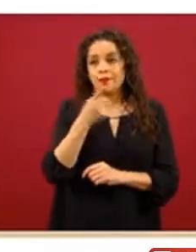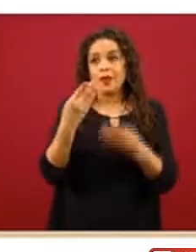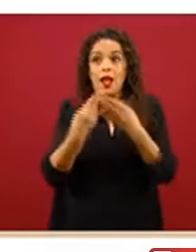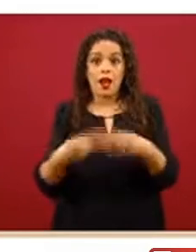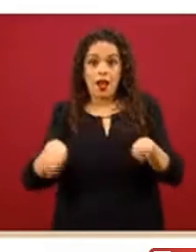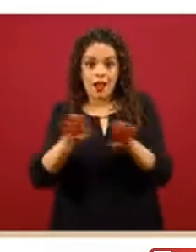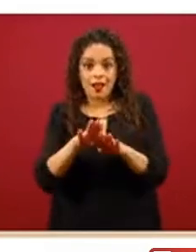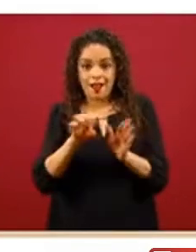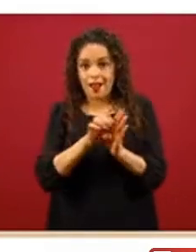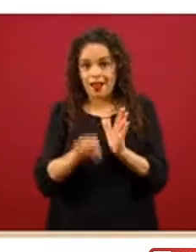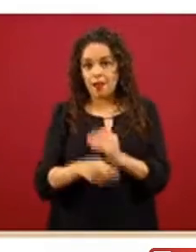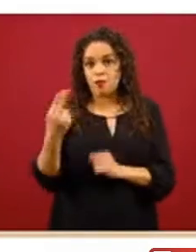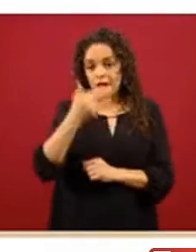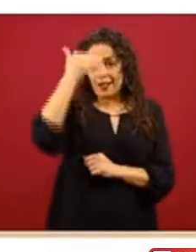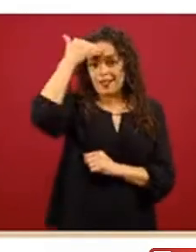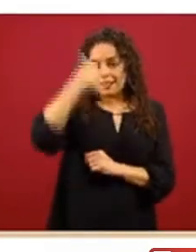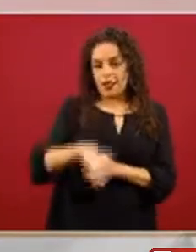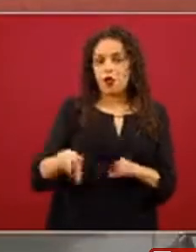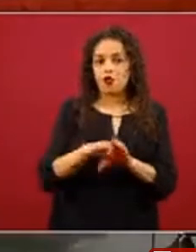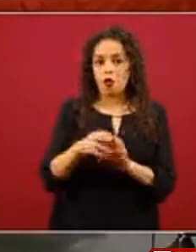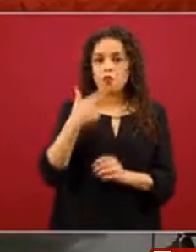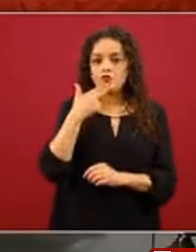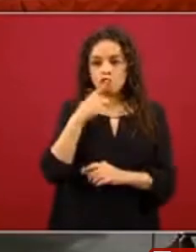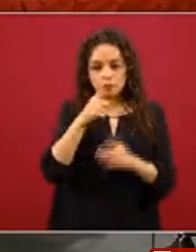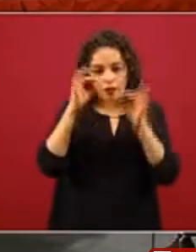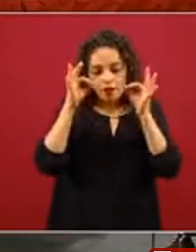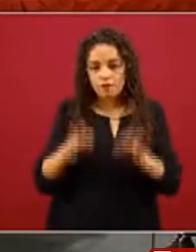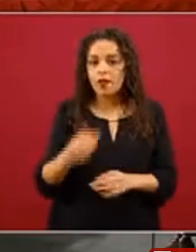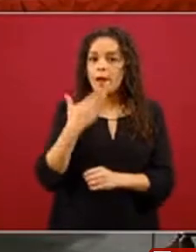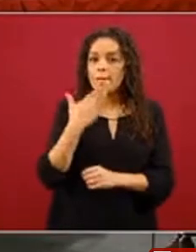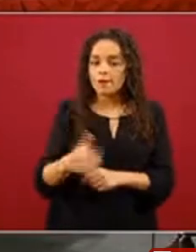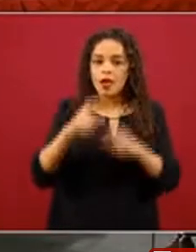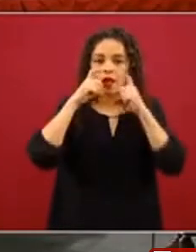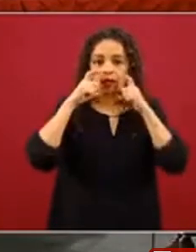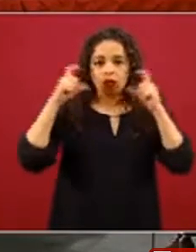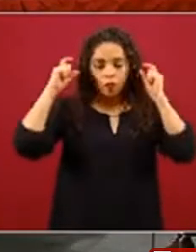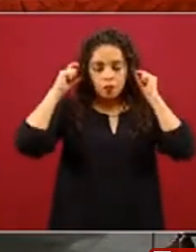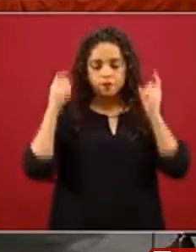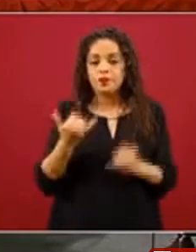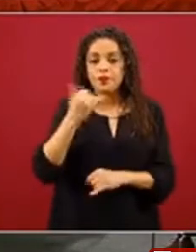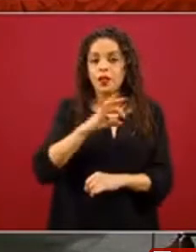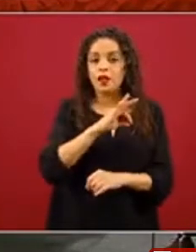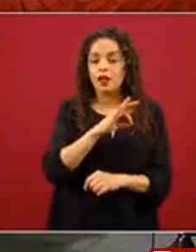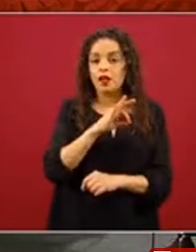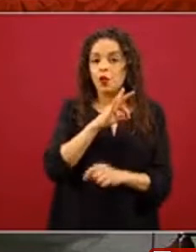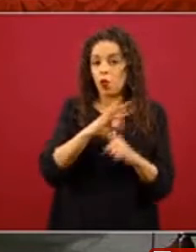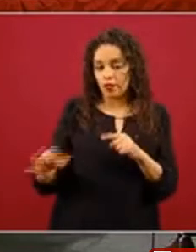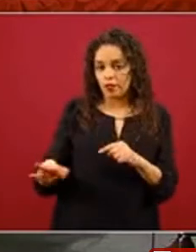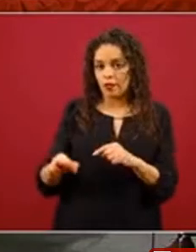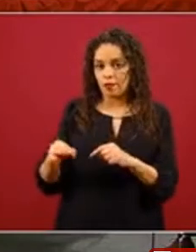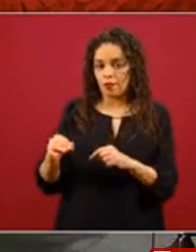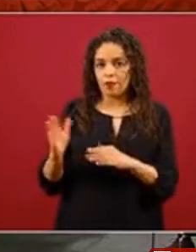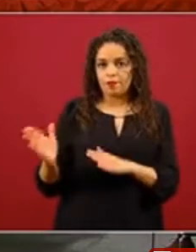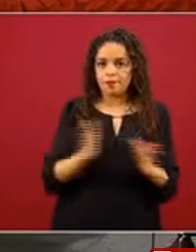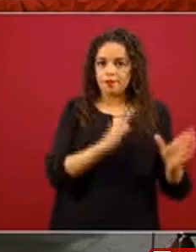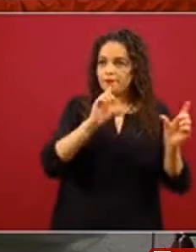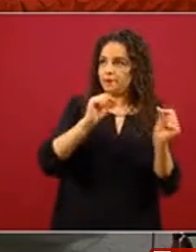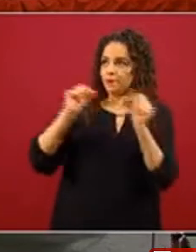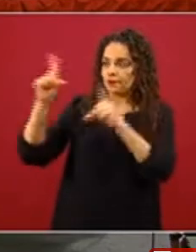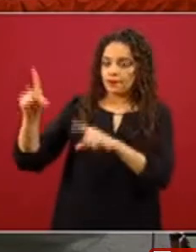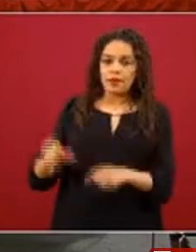estos cubrebocas. Y si me pasa la siguiente, por favor. Y el último punto que es fundamental